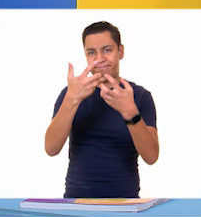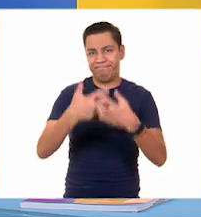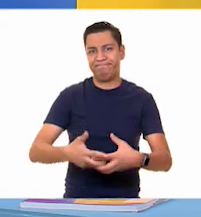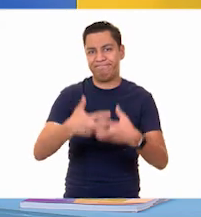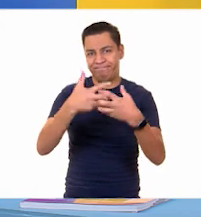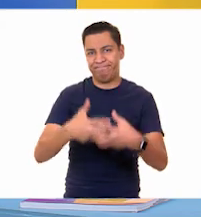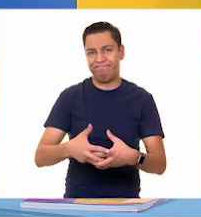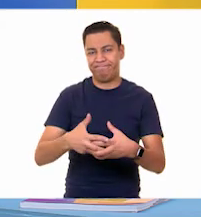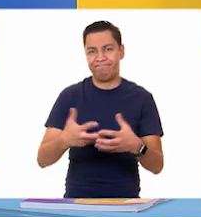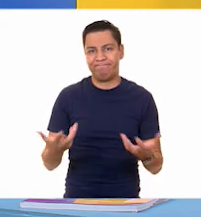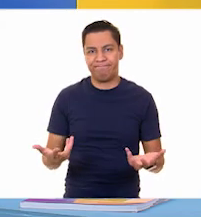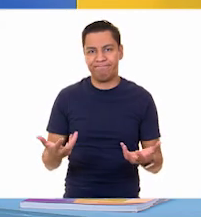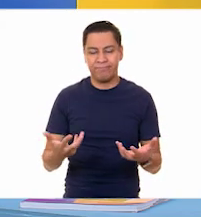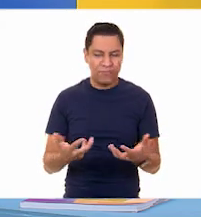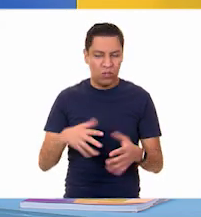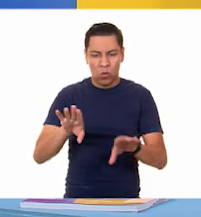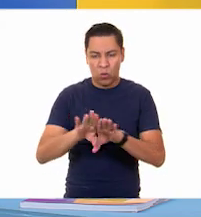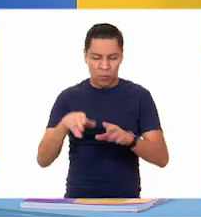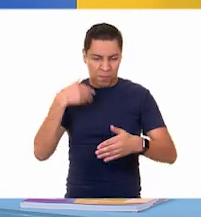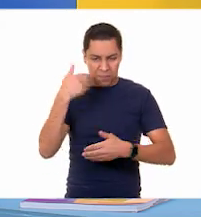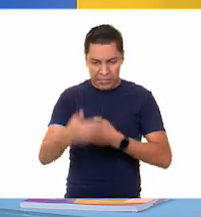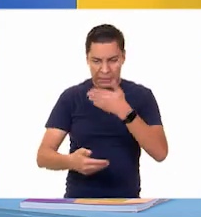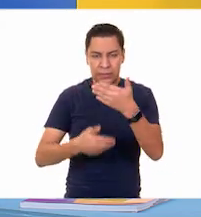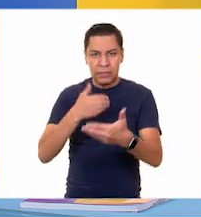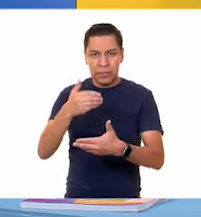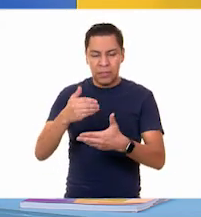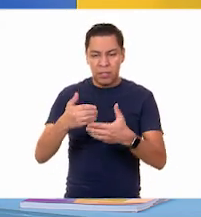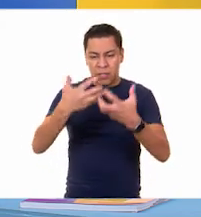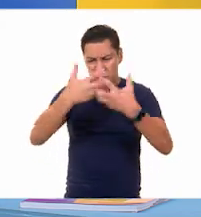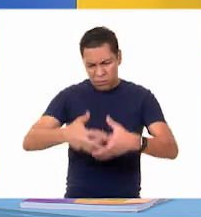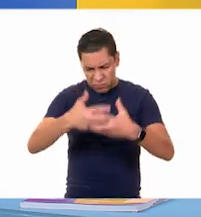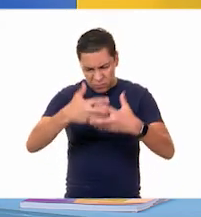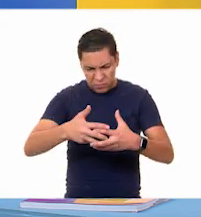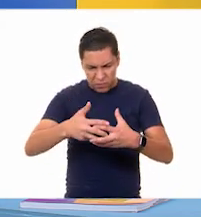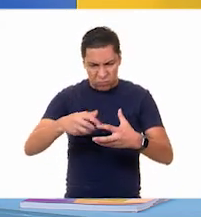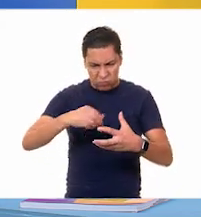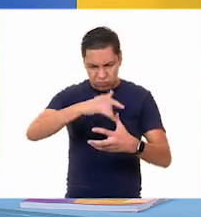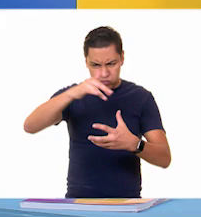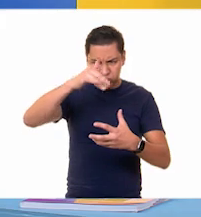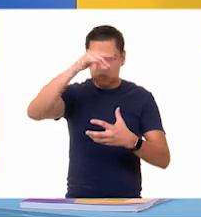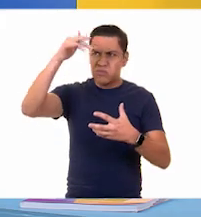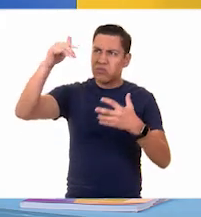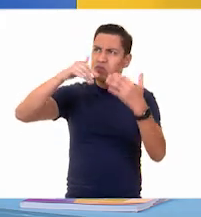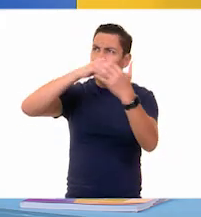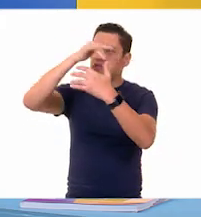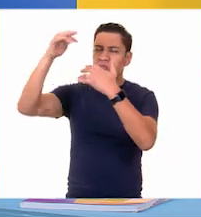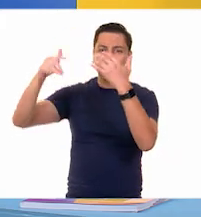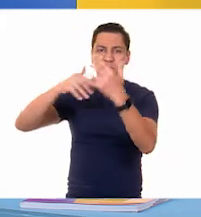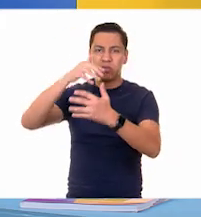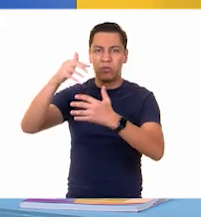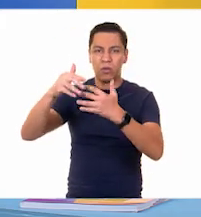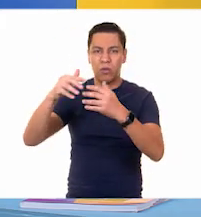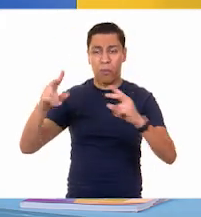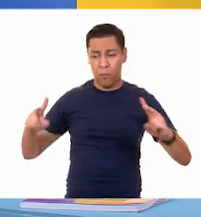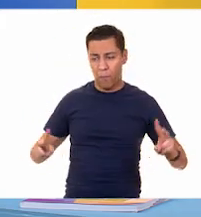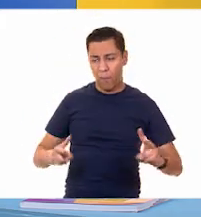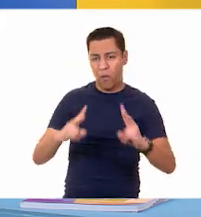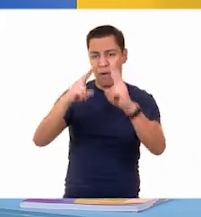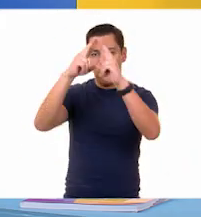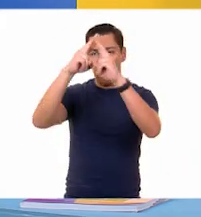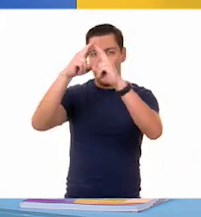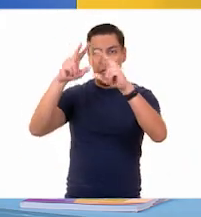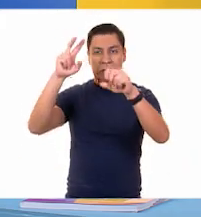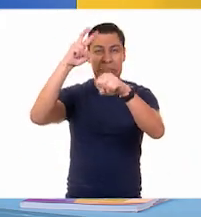o sea, que la productividad es lo más importante y durante los últimos 200 años más o menos hemos